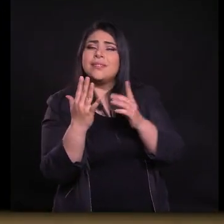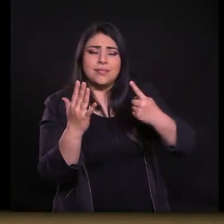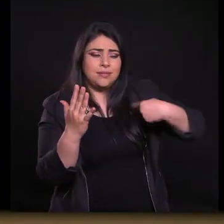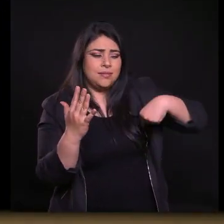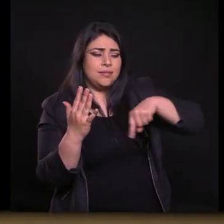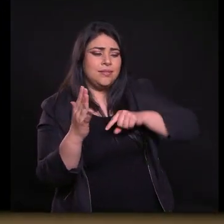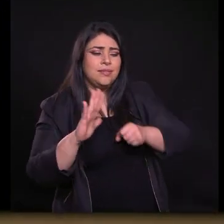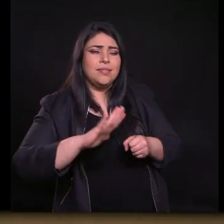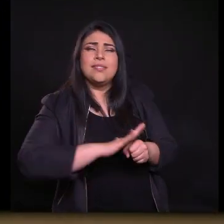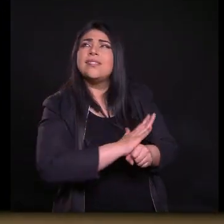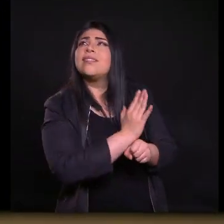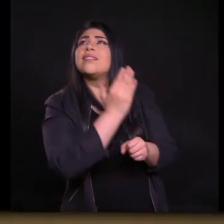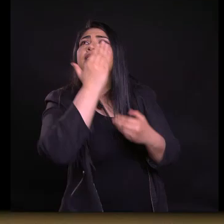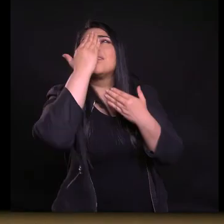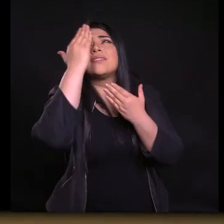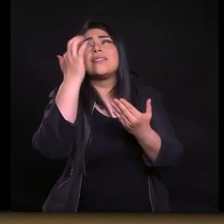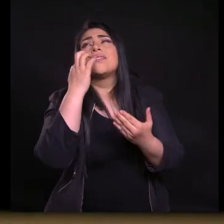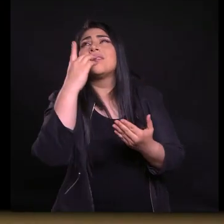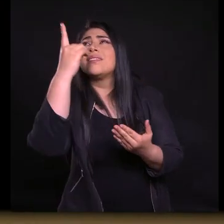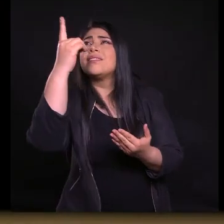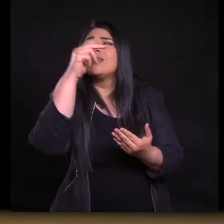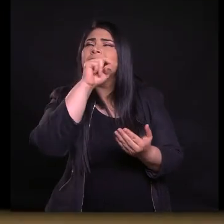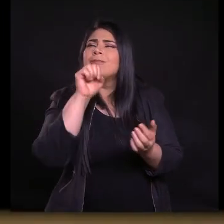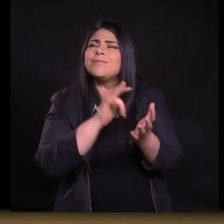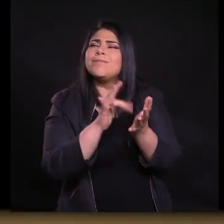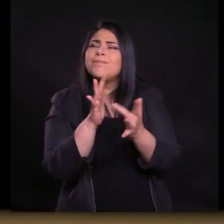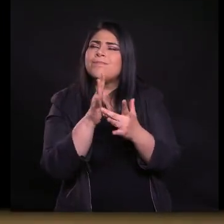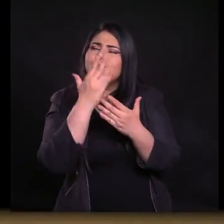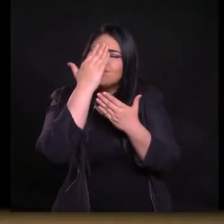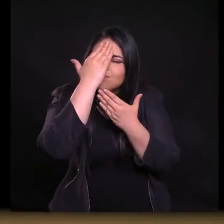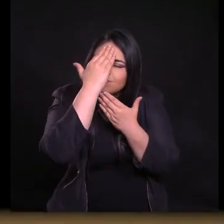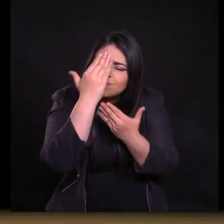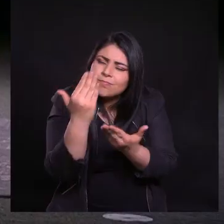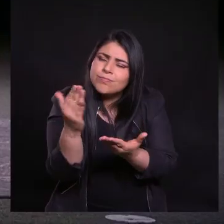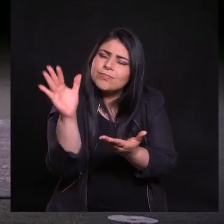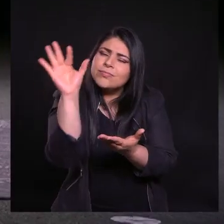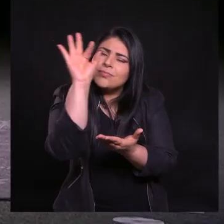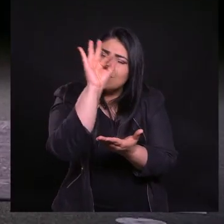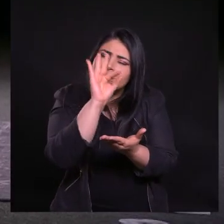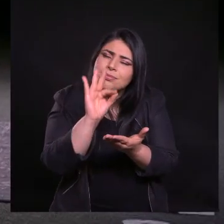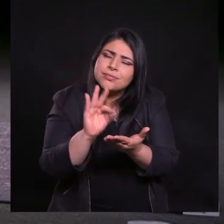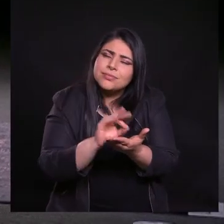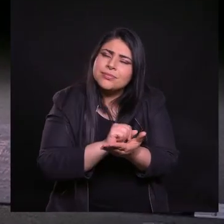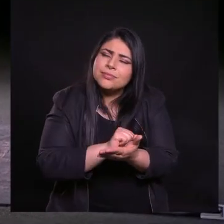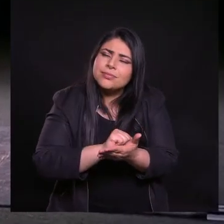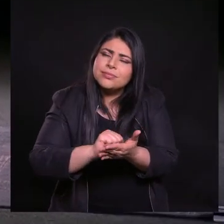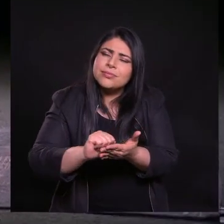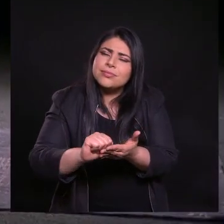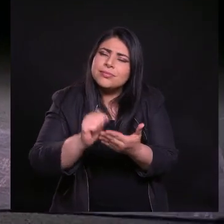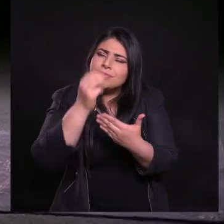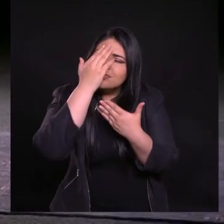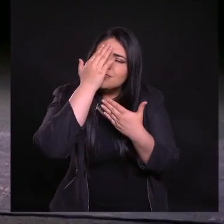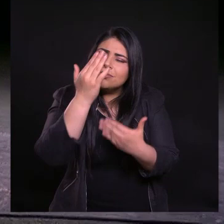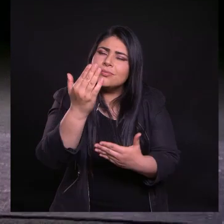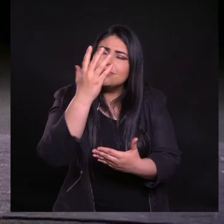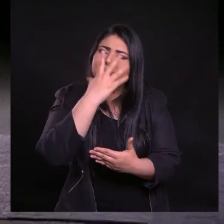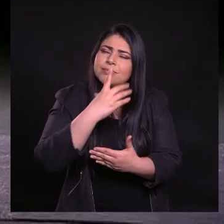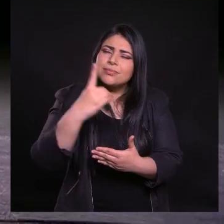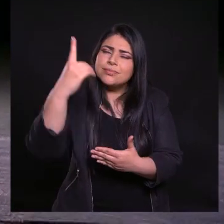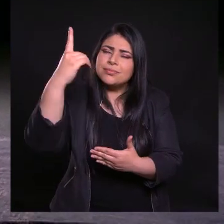gracias padre gracias gracias espíritu santo gracias señor